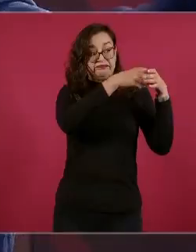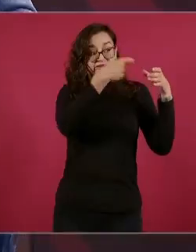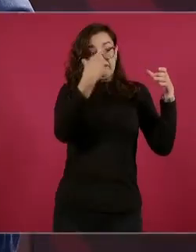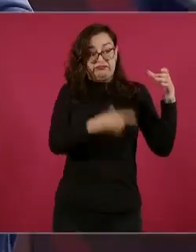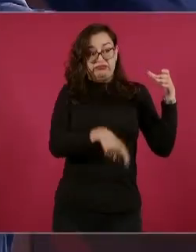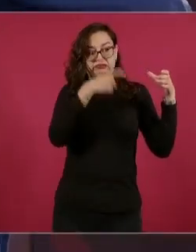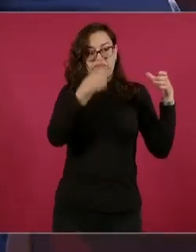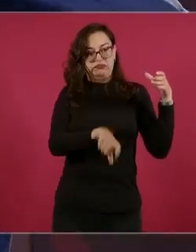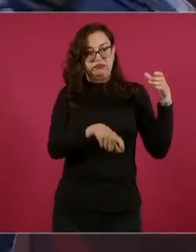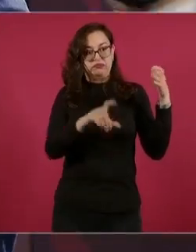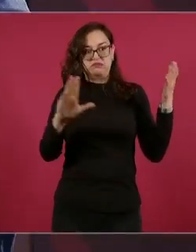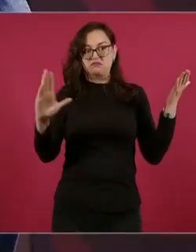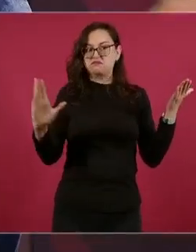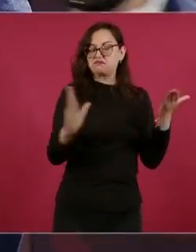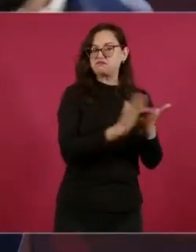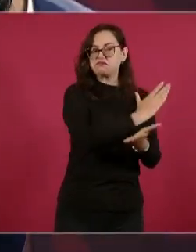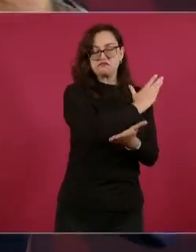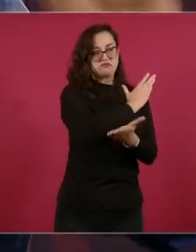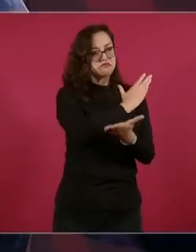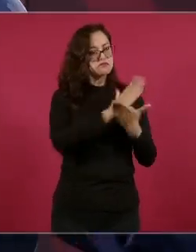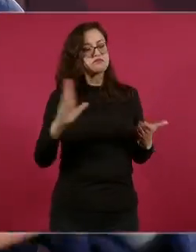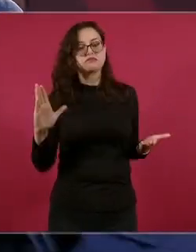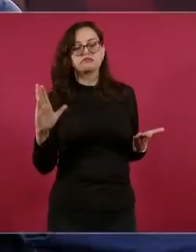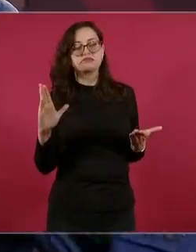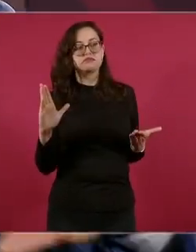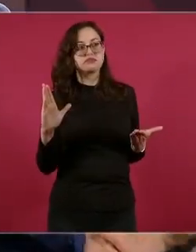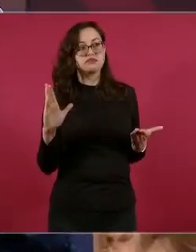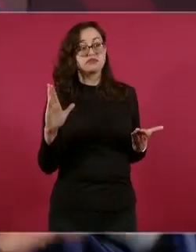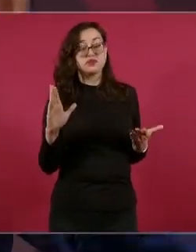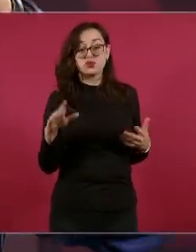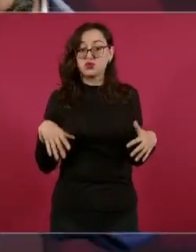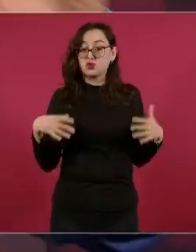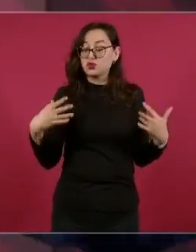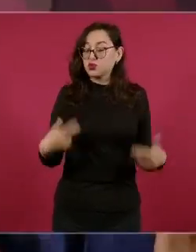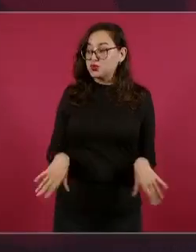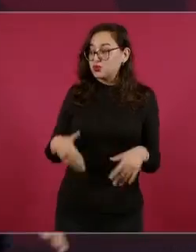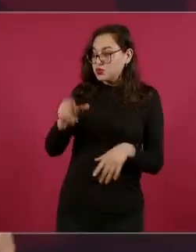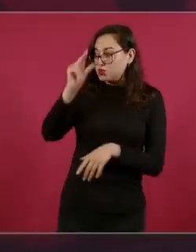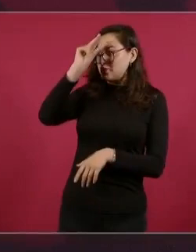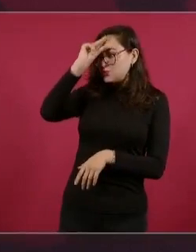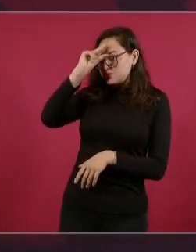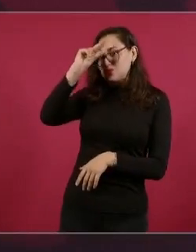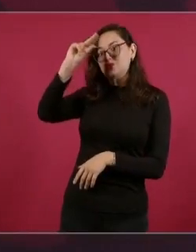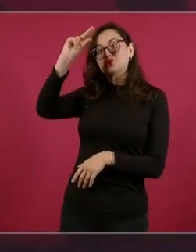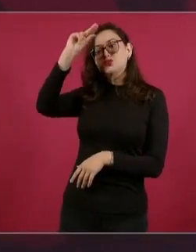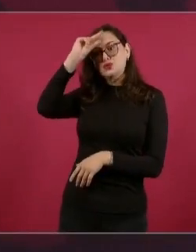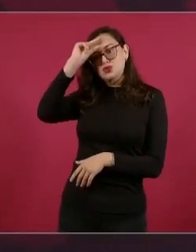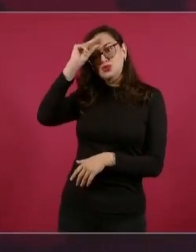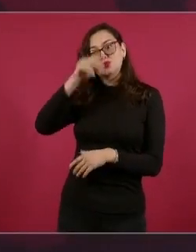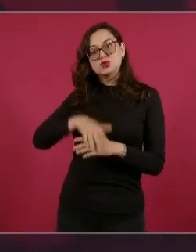Fíjense lo sabio: el poder económico del poder político,